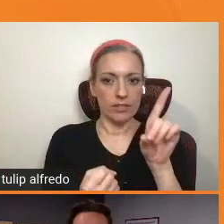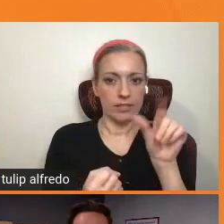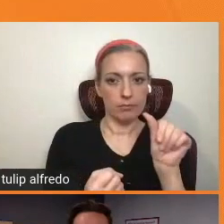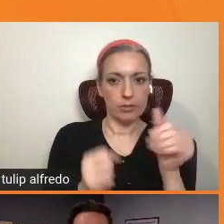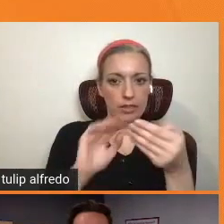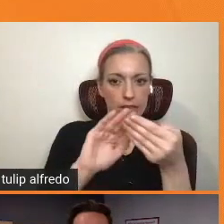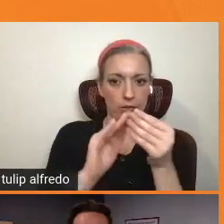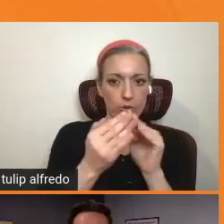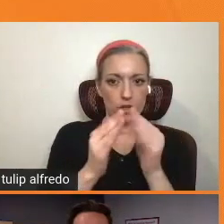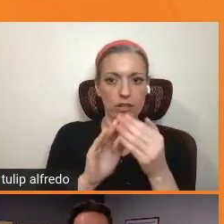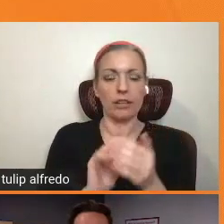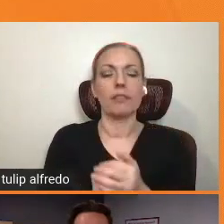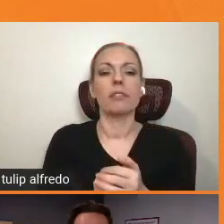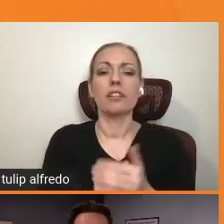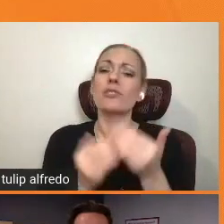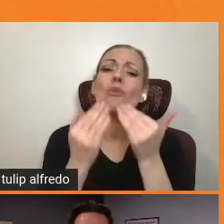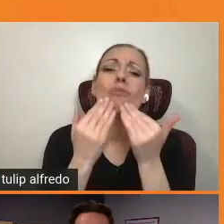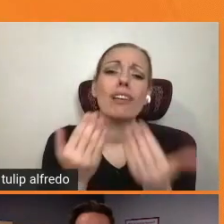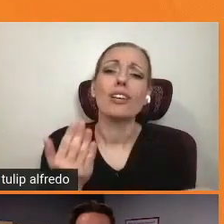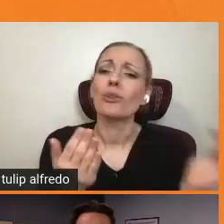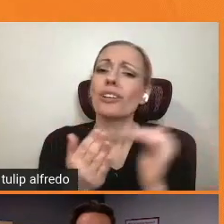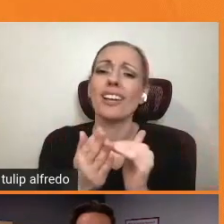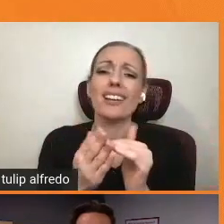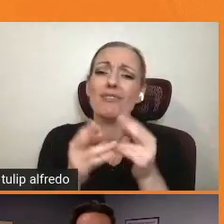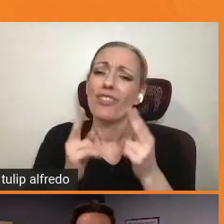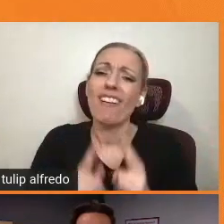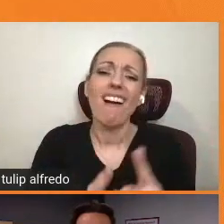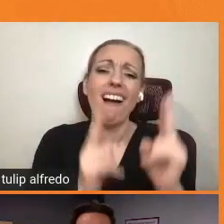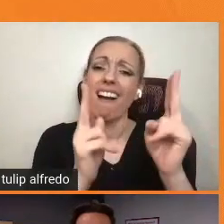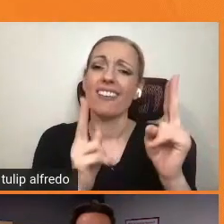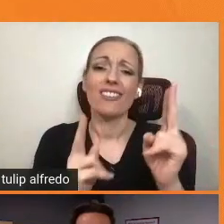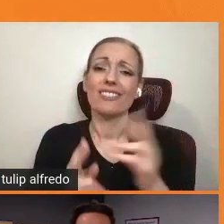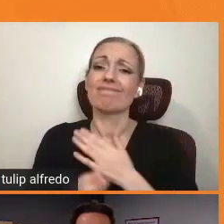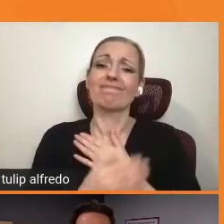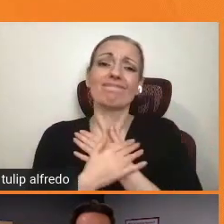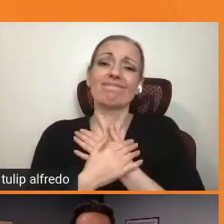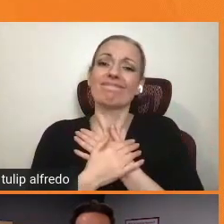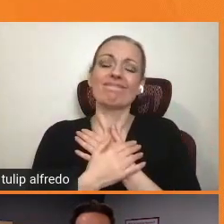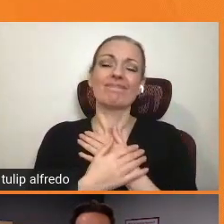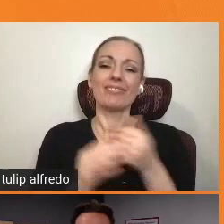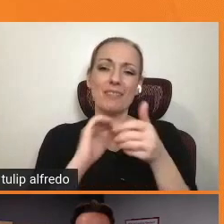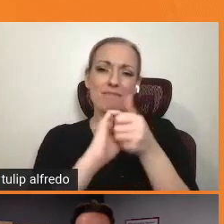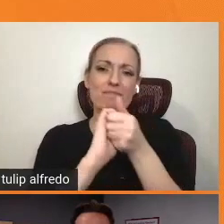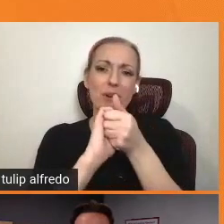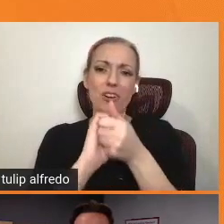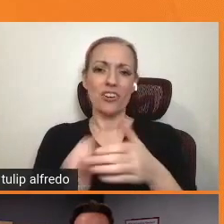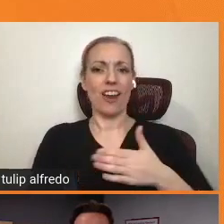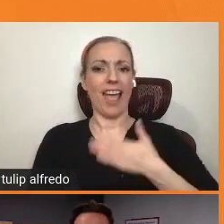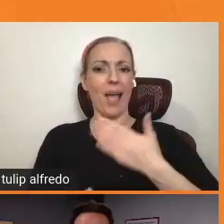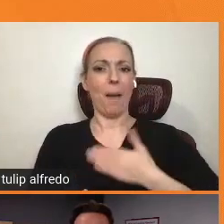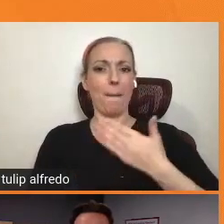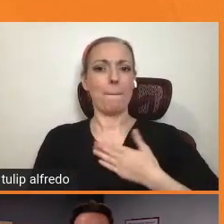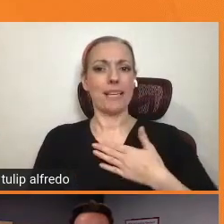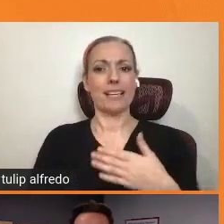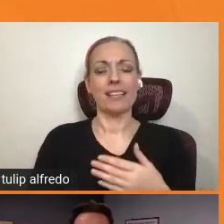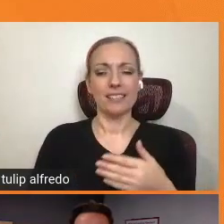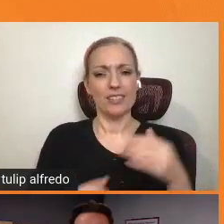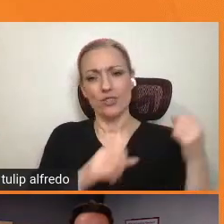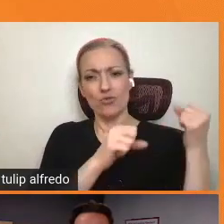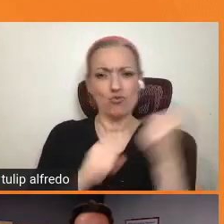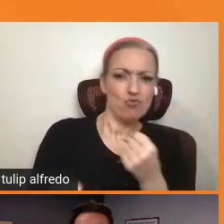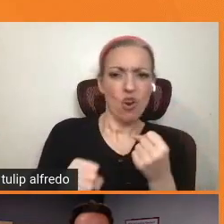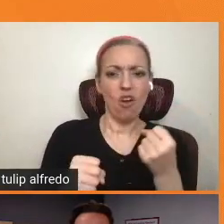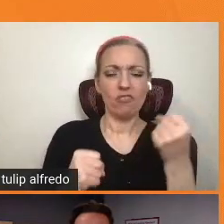Yo sé que usted es bastante ocupada y tiene que regresar a su comité. Le agradecemos tanto su tiempo y nos dejó